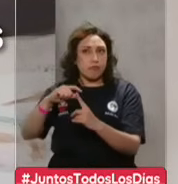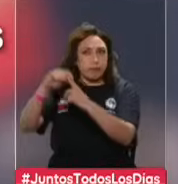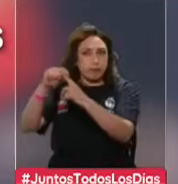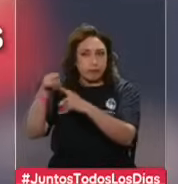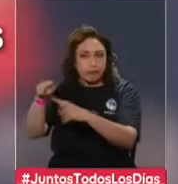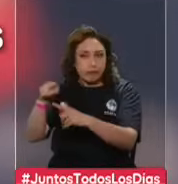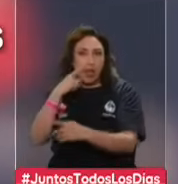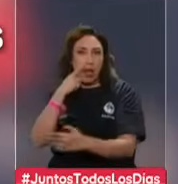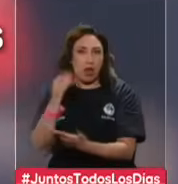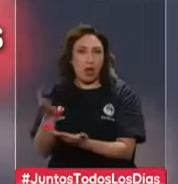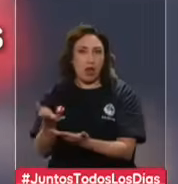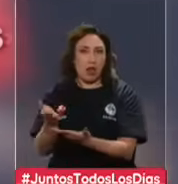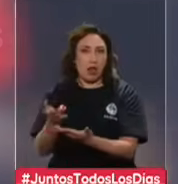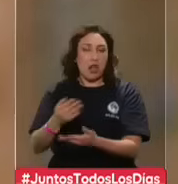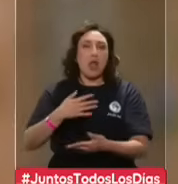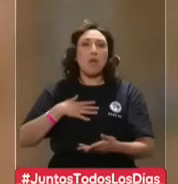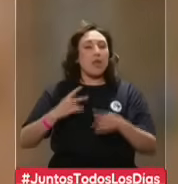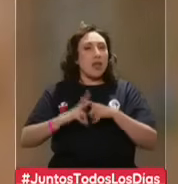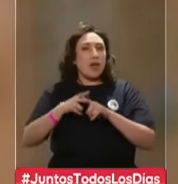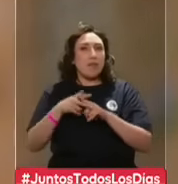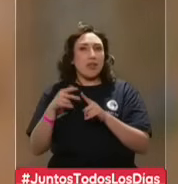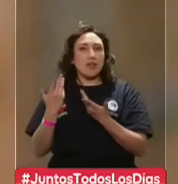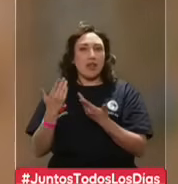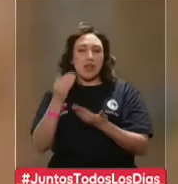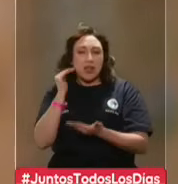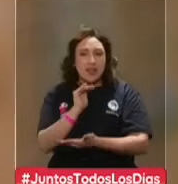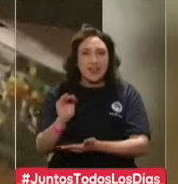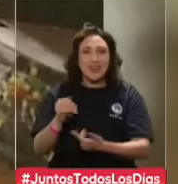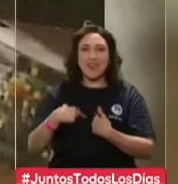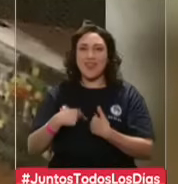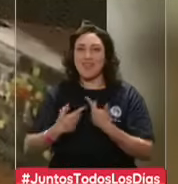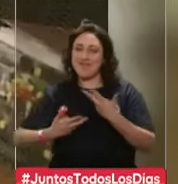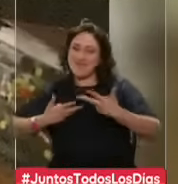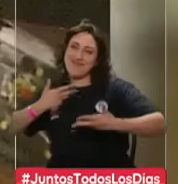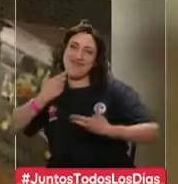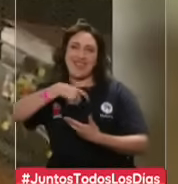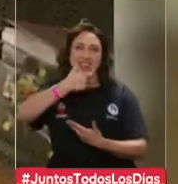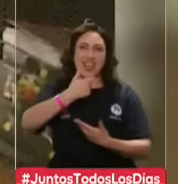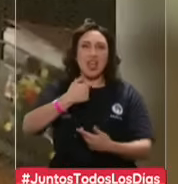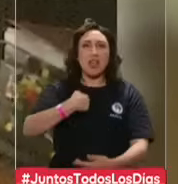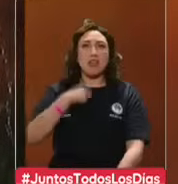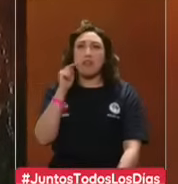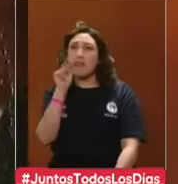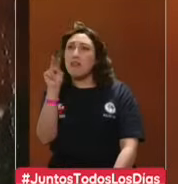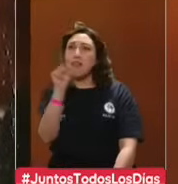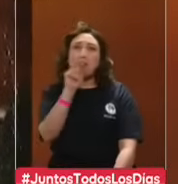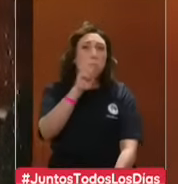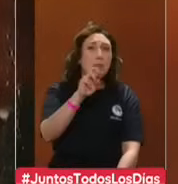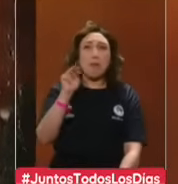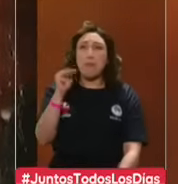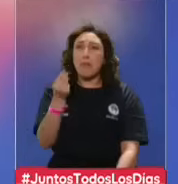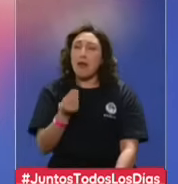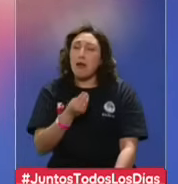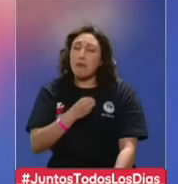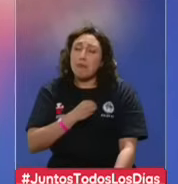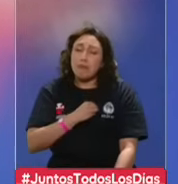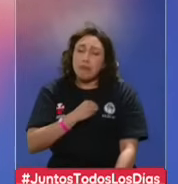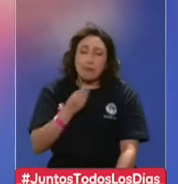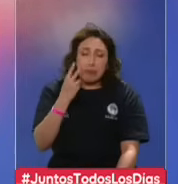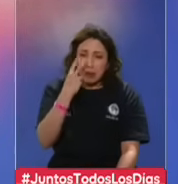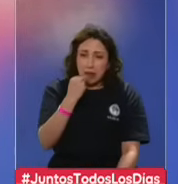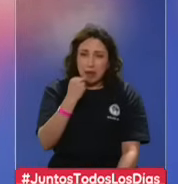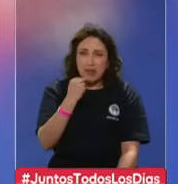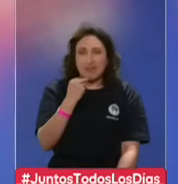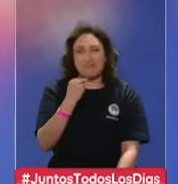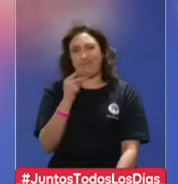Mis herramientas de infancia, de niña, eran ser chistosa. Yo no quería ver a mis papás tristes. Entonces yo dije, ya, mira, lo que a mí me